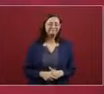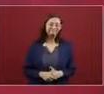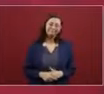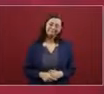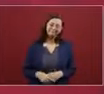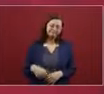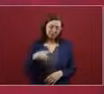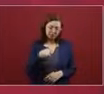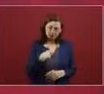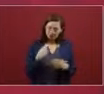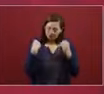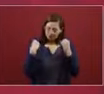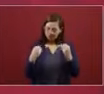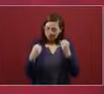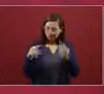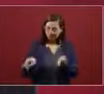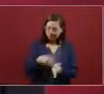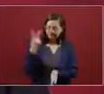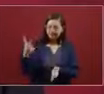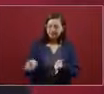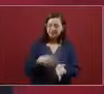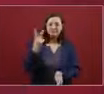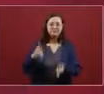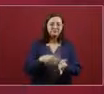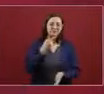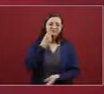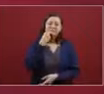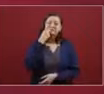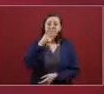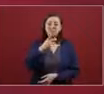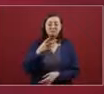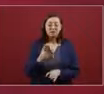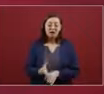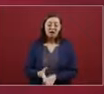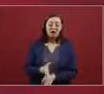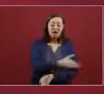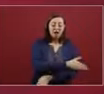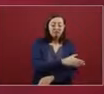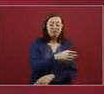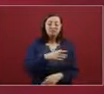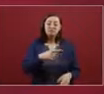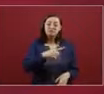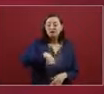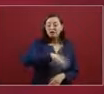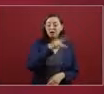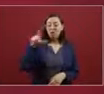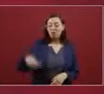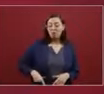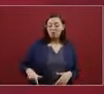nosotros no vamos a actuar como los gobiernos conservadores, neoliberales.